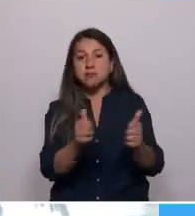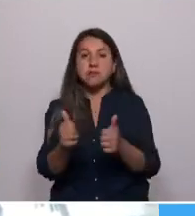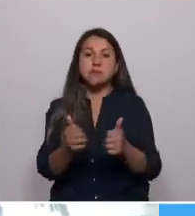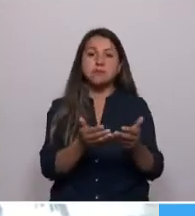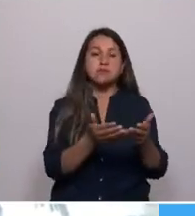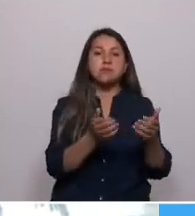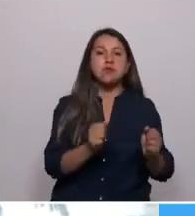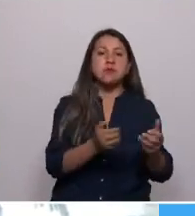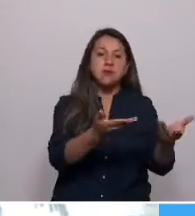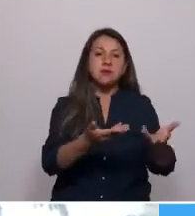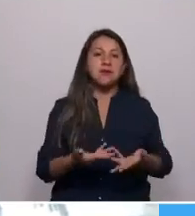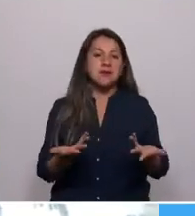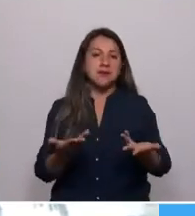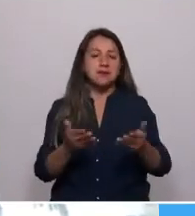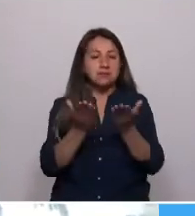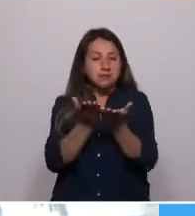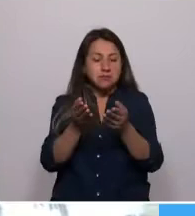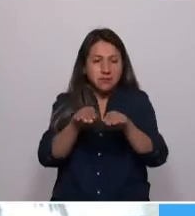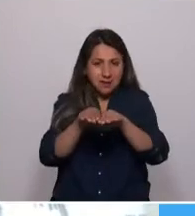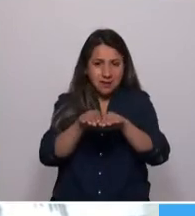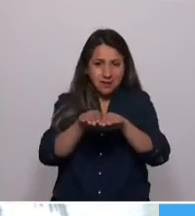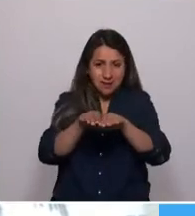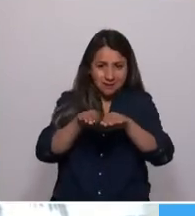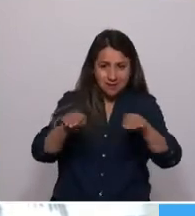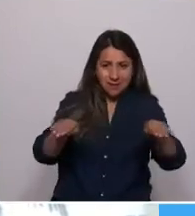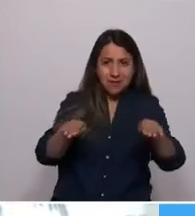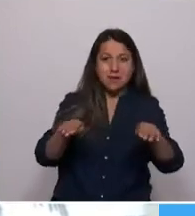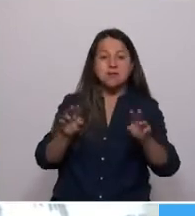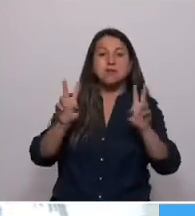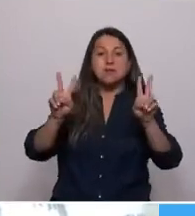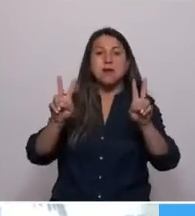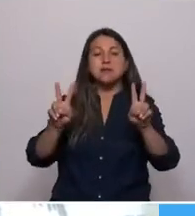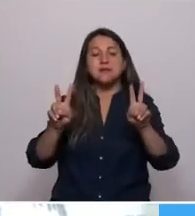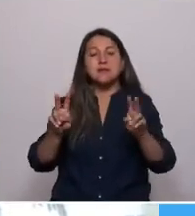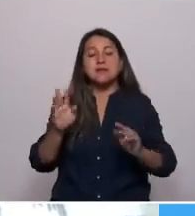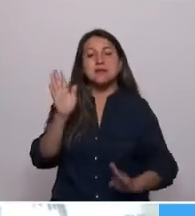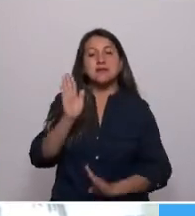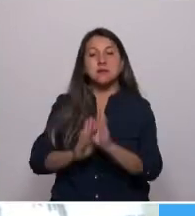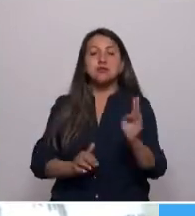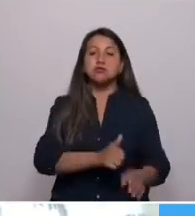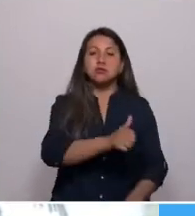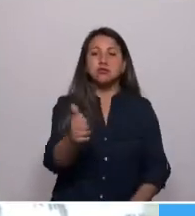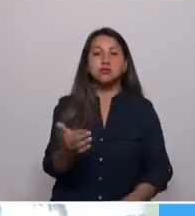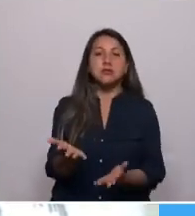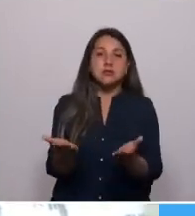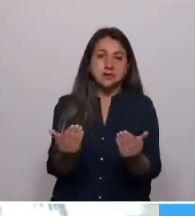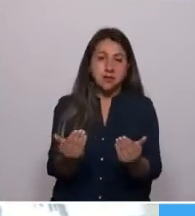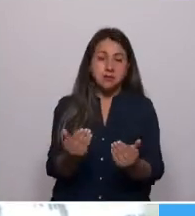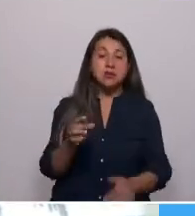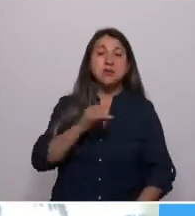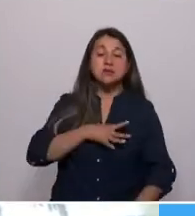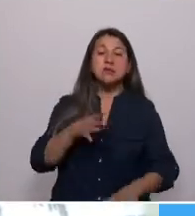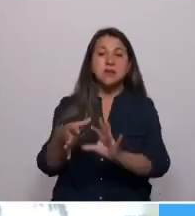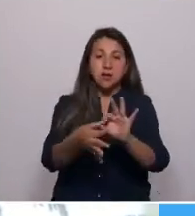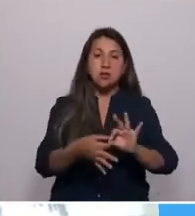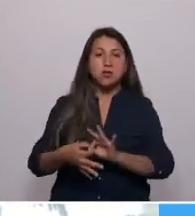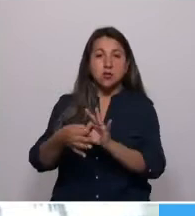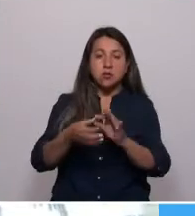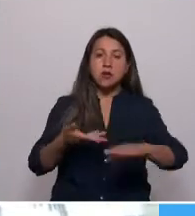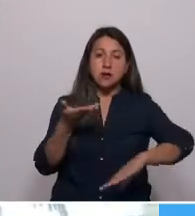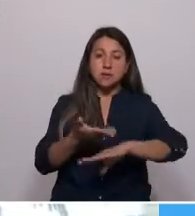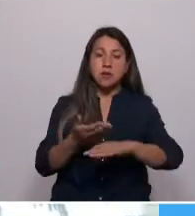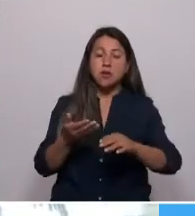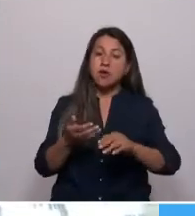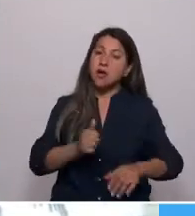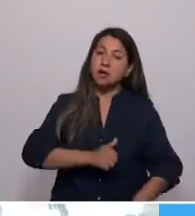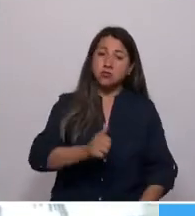la paz y crecimiento que todos nos merecemos porque chile nos une les pido a todos los